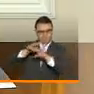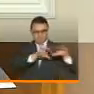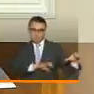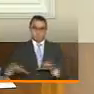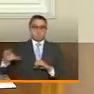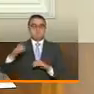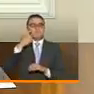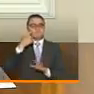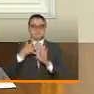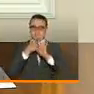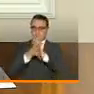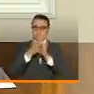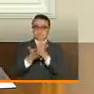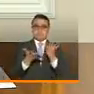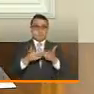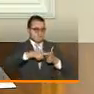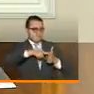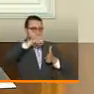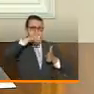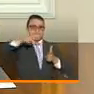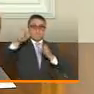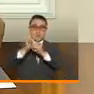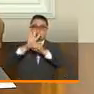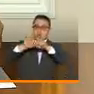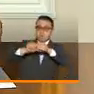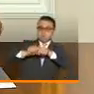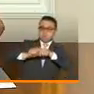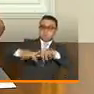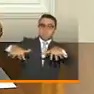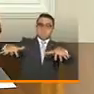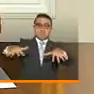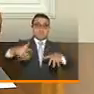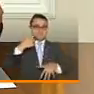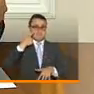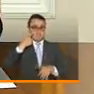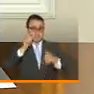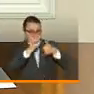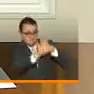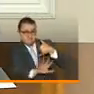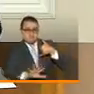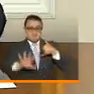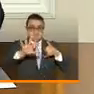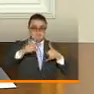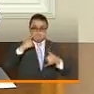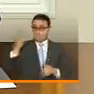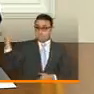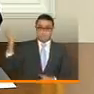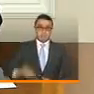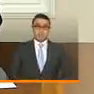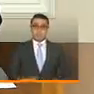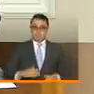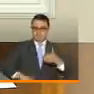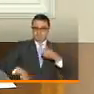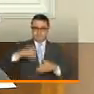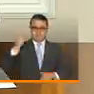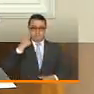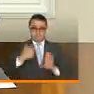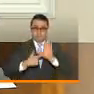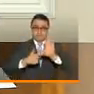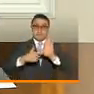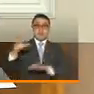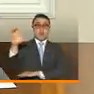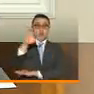acción, haciendo un balance sobre los principales indicadores del COVID-19 en Colombia. Para empezar, nuestro